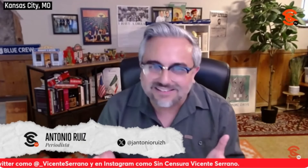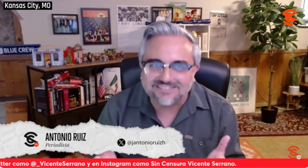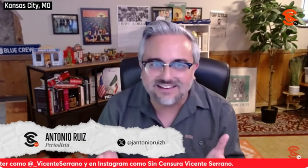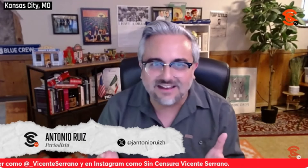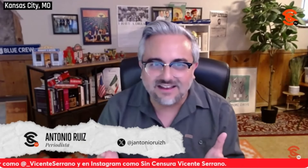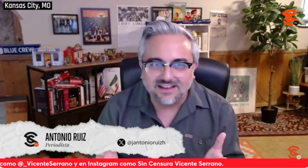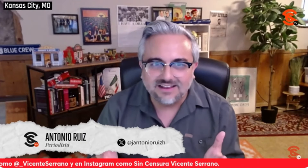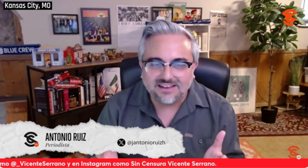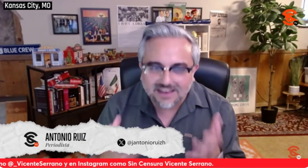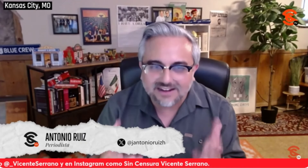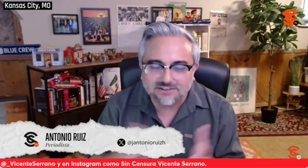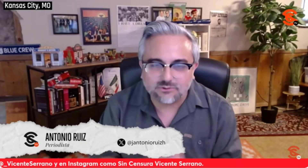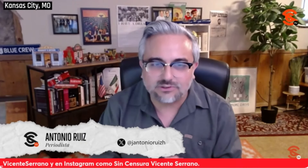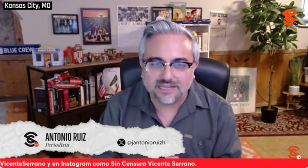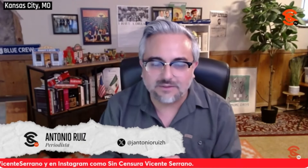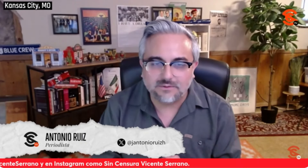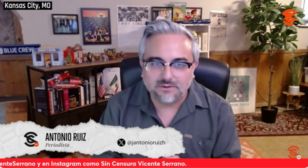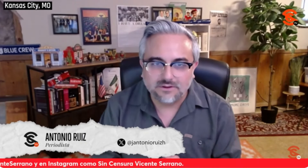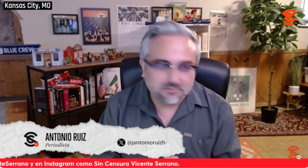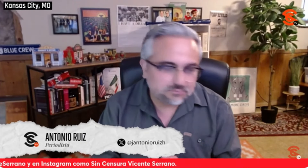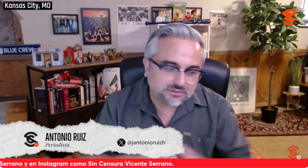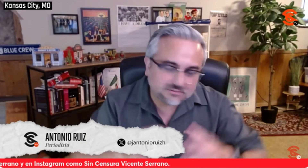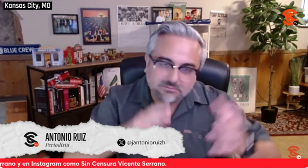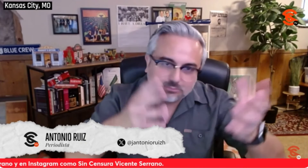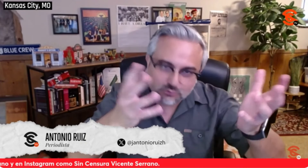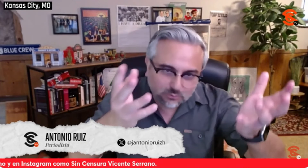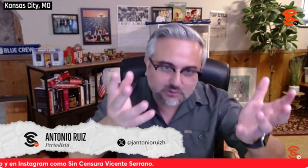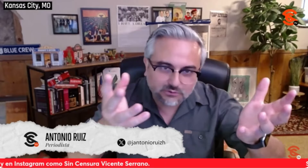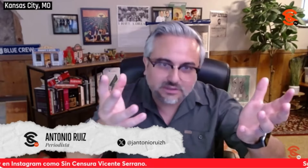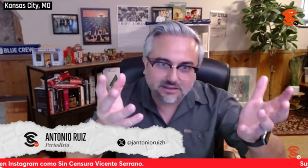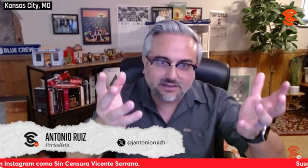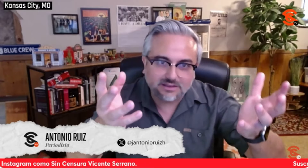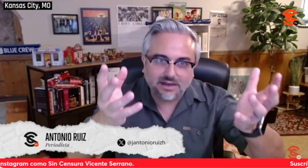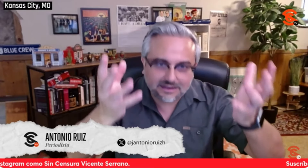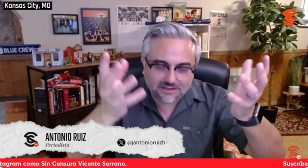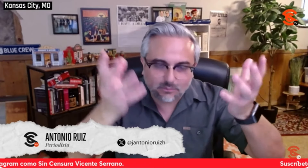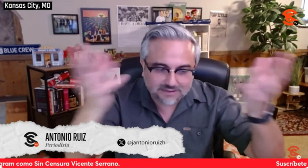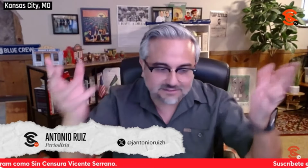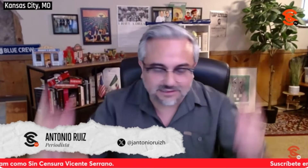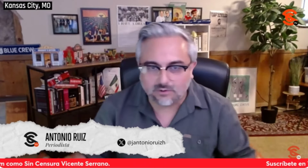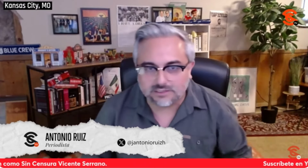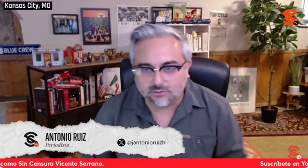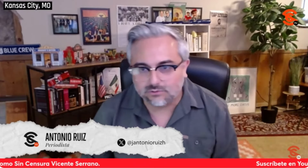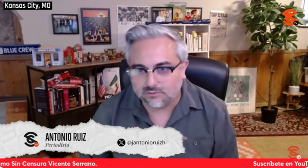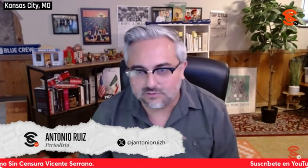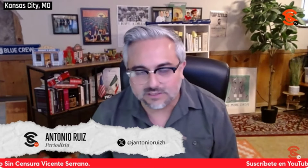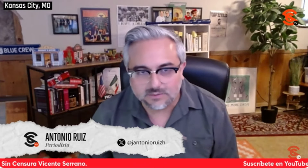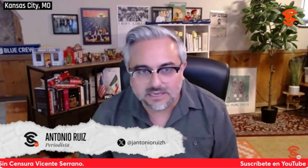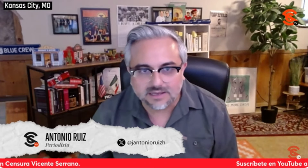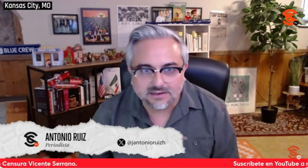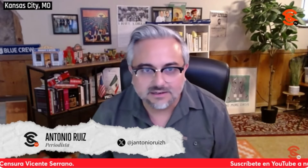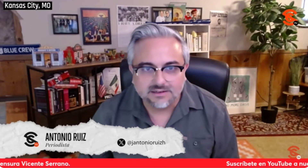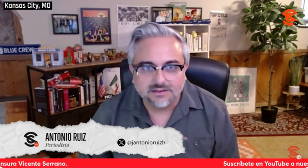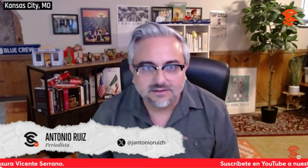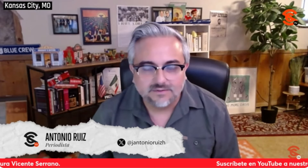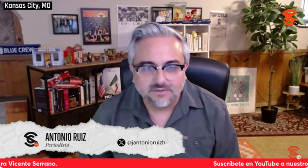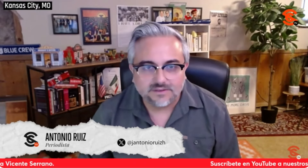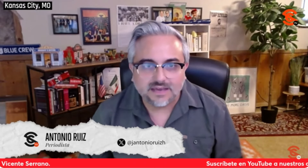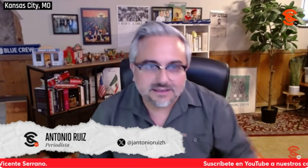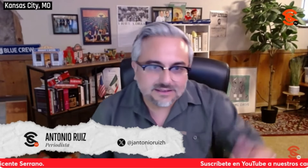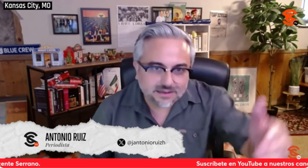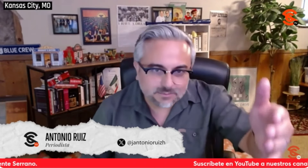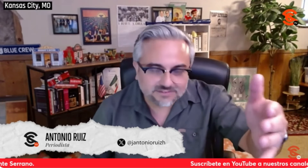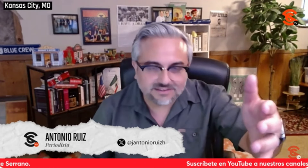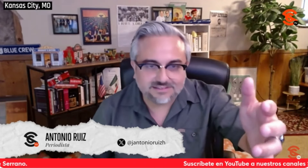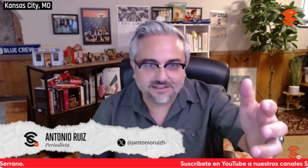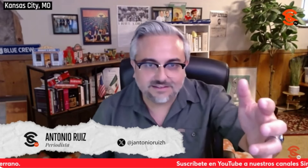muy básica que ha resultado. Pues por supuesto que ha quedado más que claro que todos se lo escribían. Y